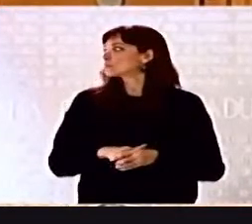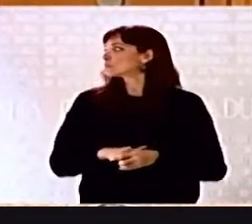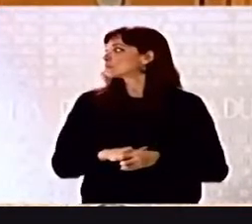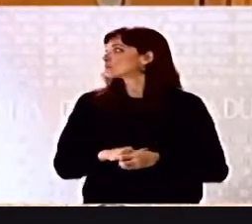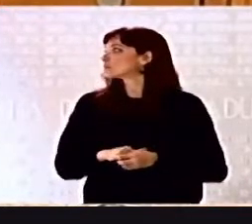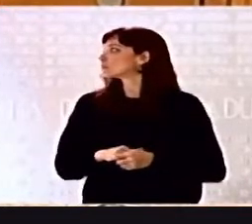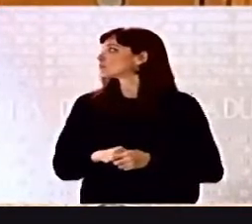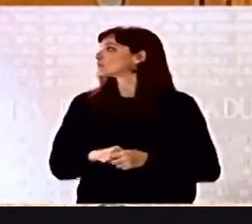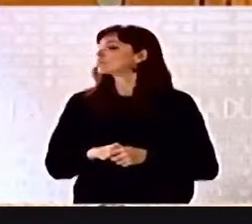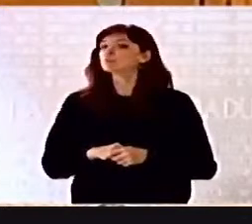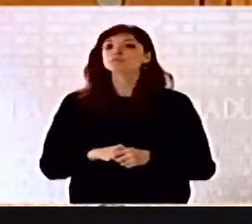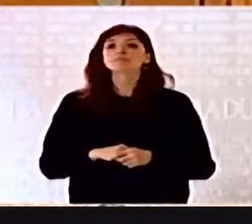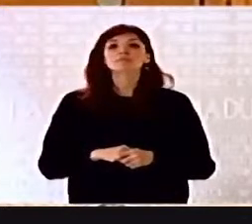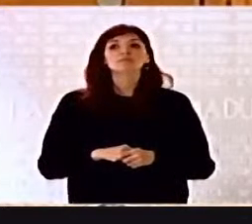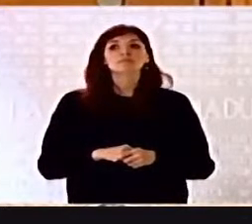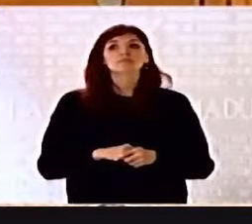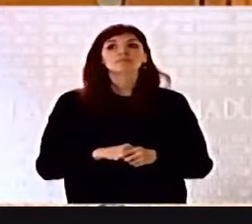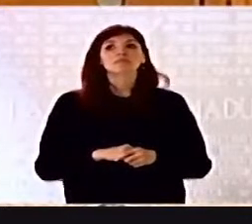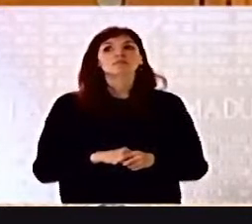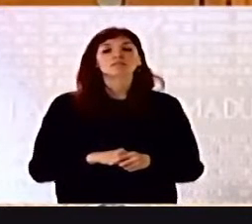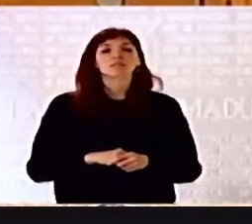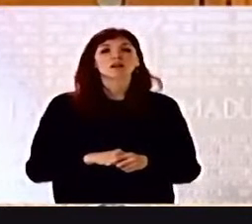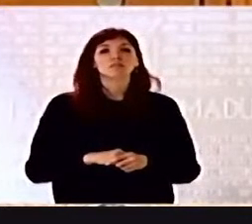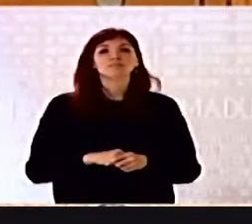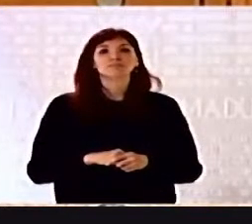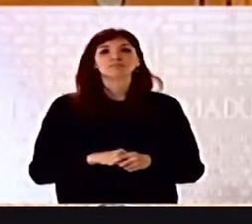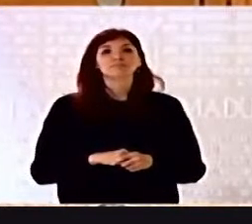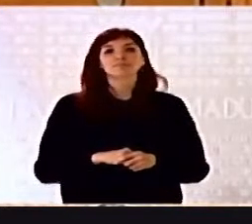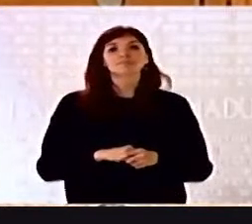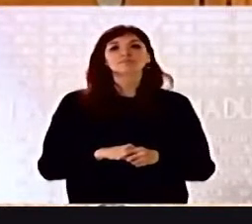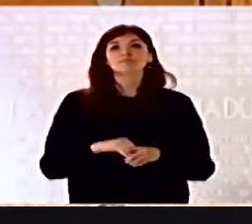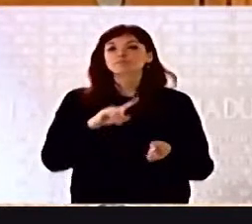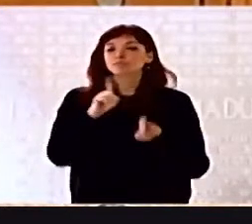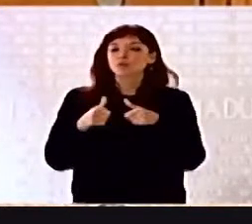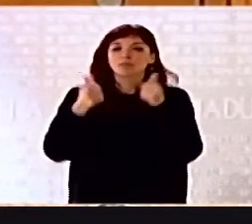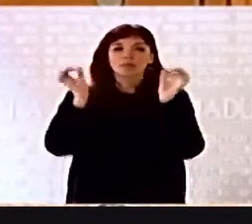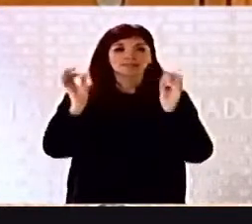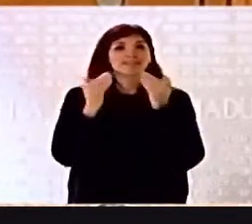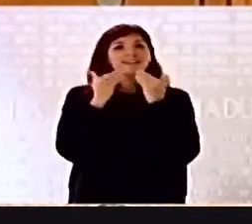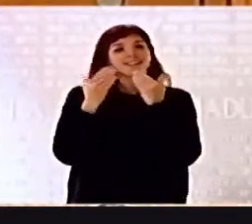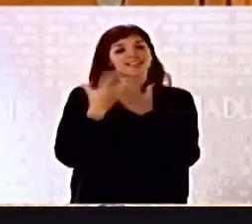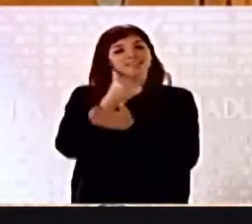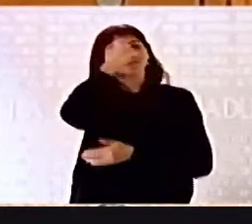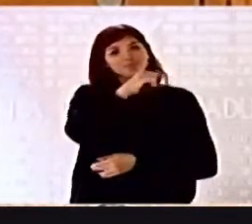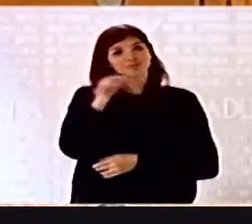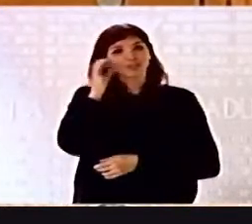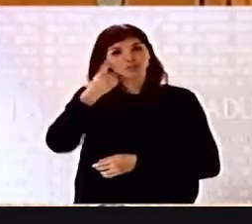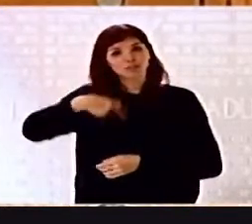Pues ya. Muchas gracias a todas y a todos.